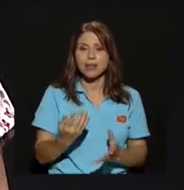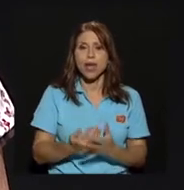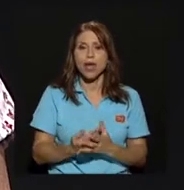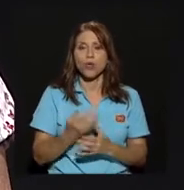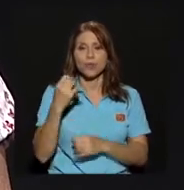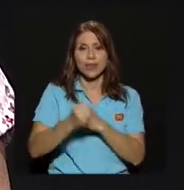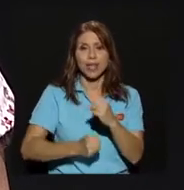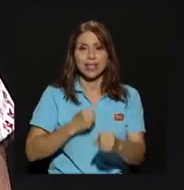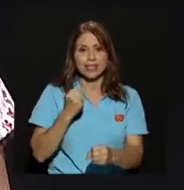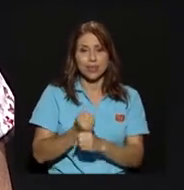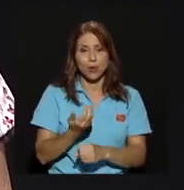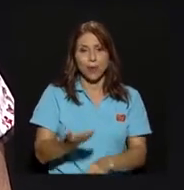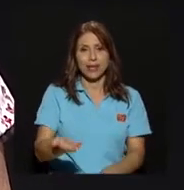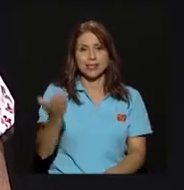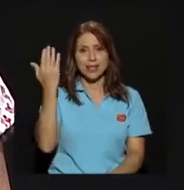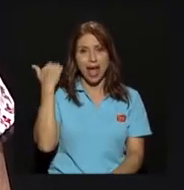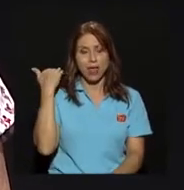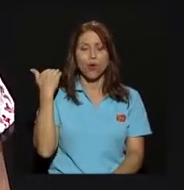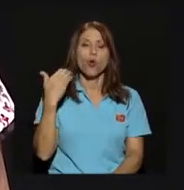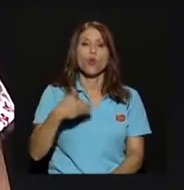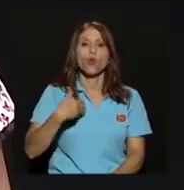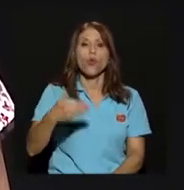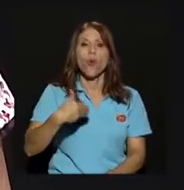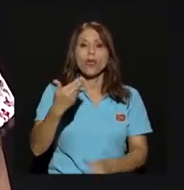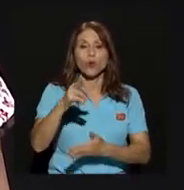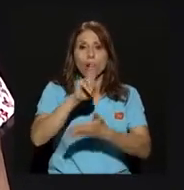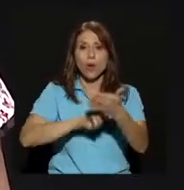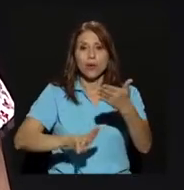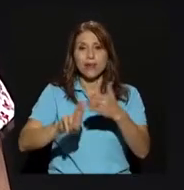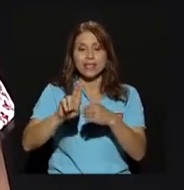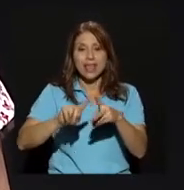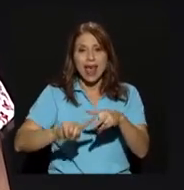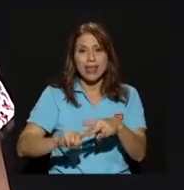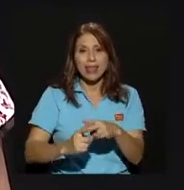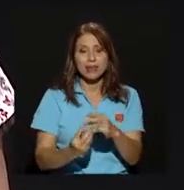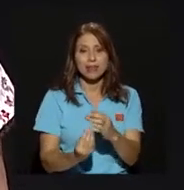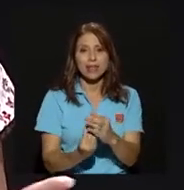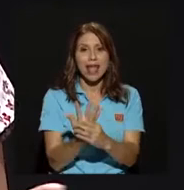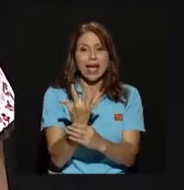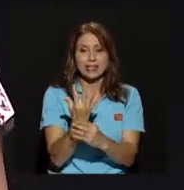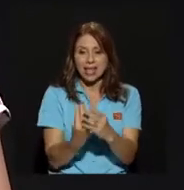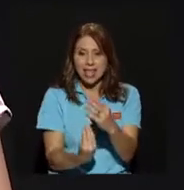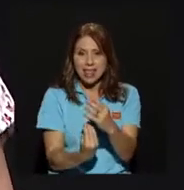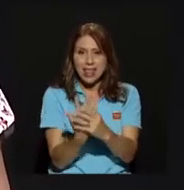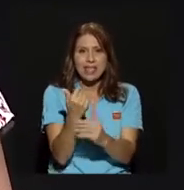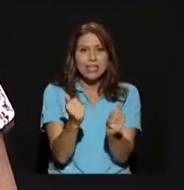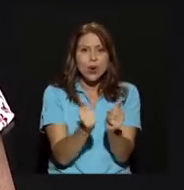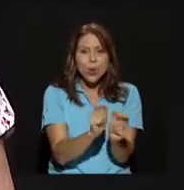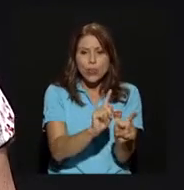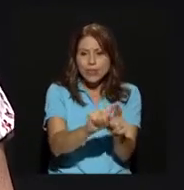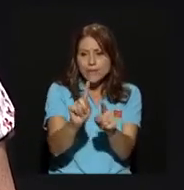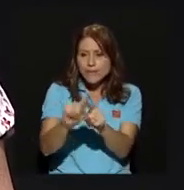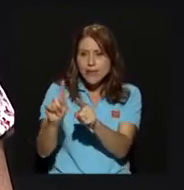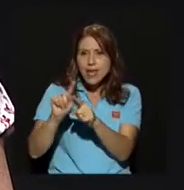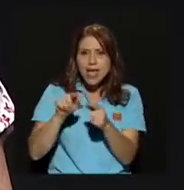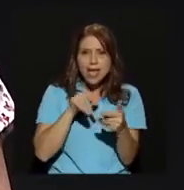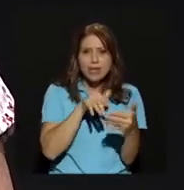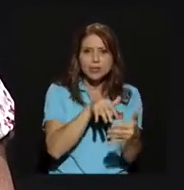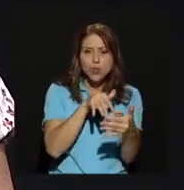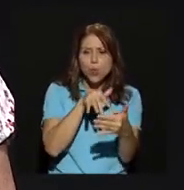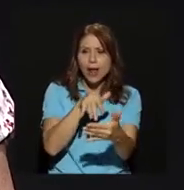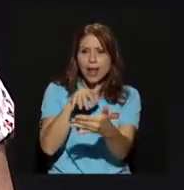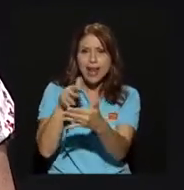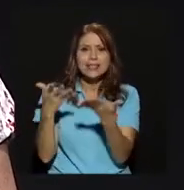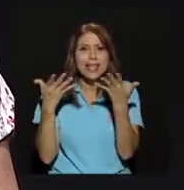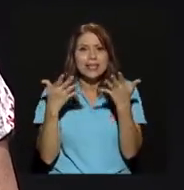el siglo pasado, cuando la universidad nace, nace con una serie de escuelas que ya estaban formando